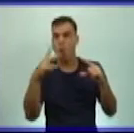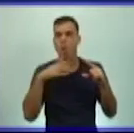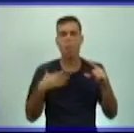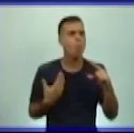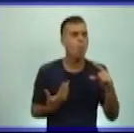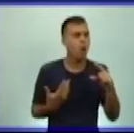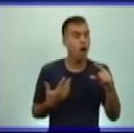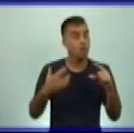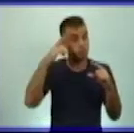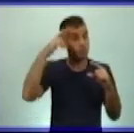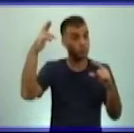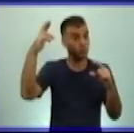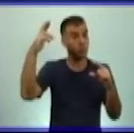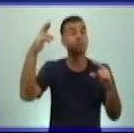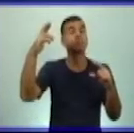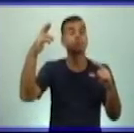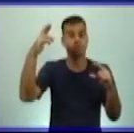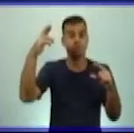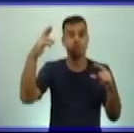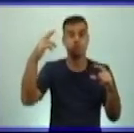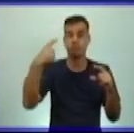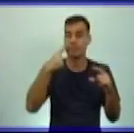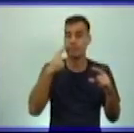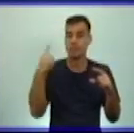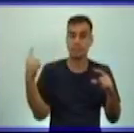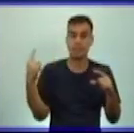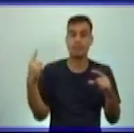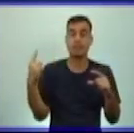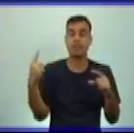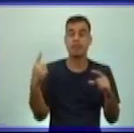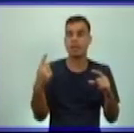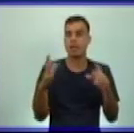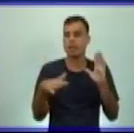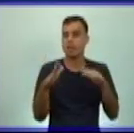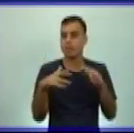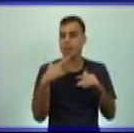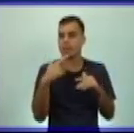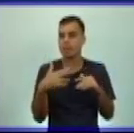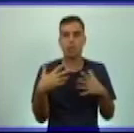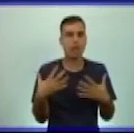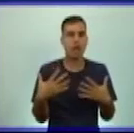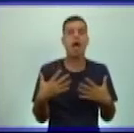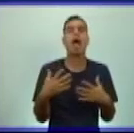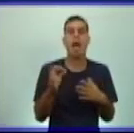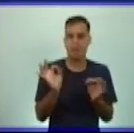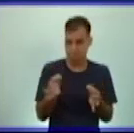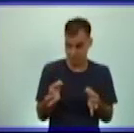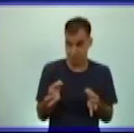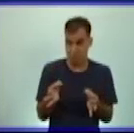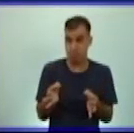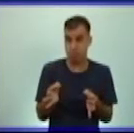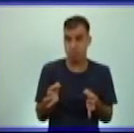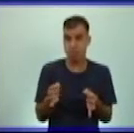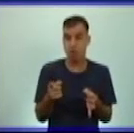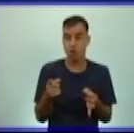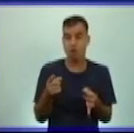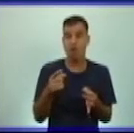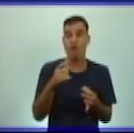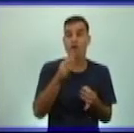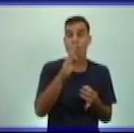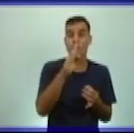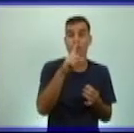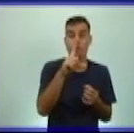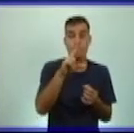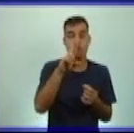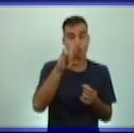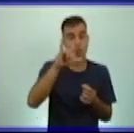Recordar que el fenómeno responde al hecho de que el flujo magnético tiene que estar variando.